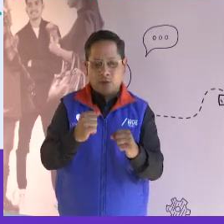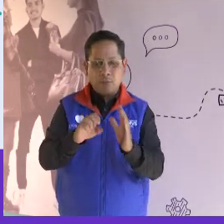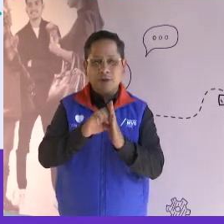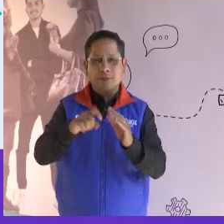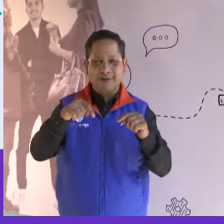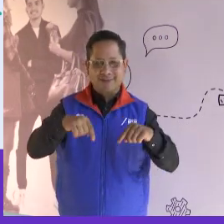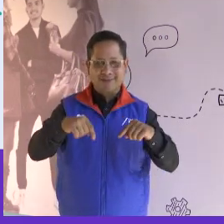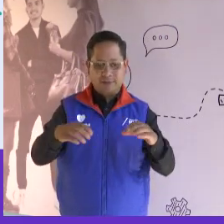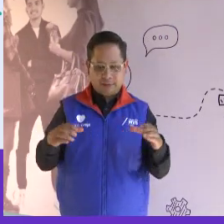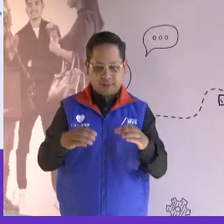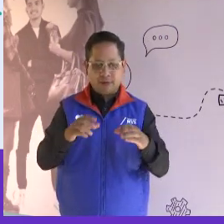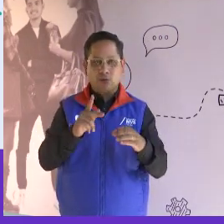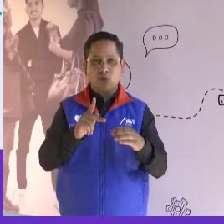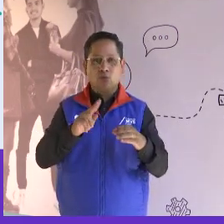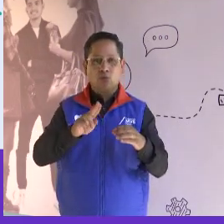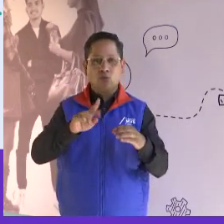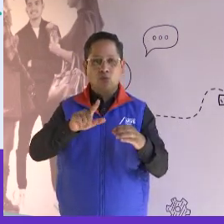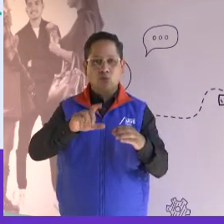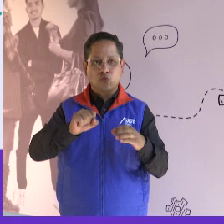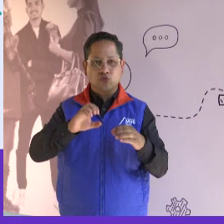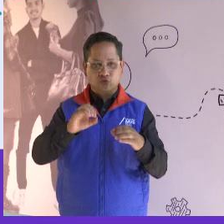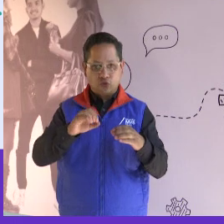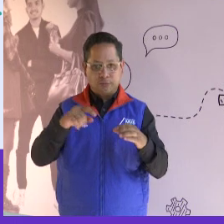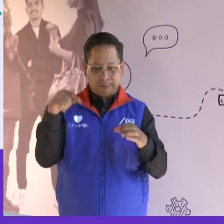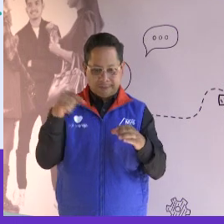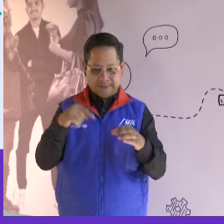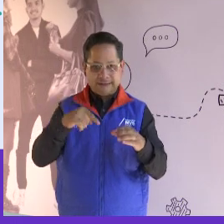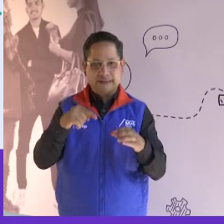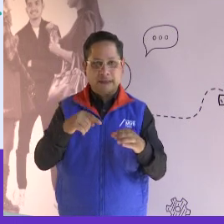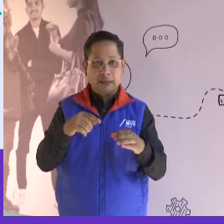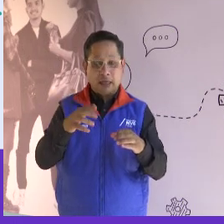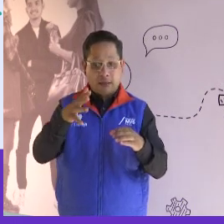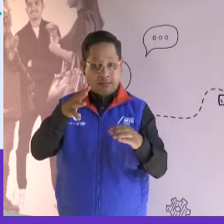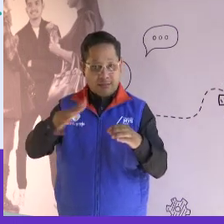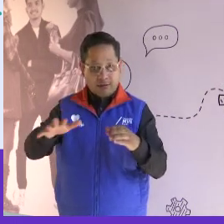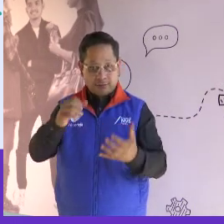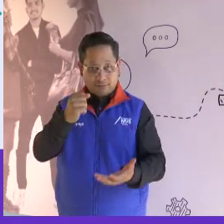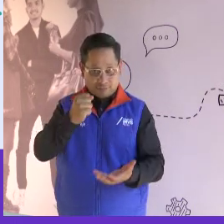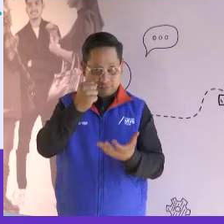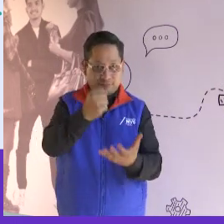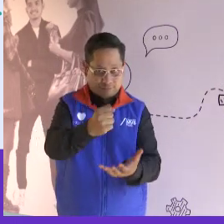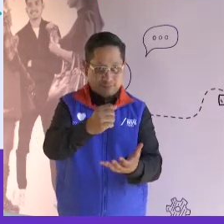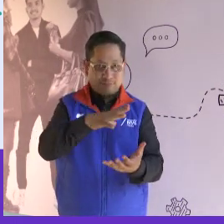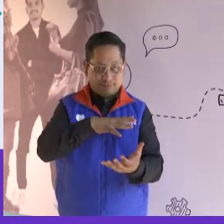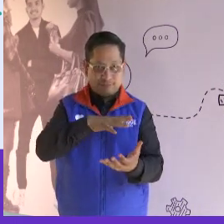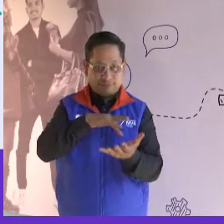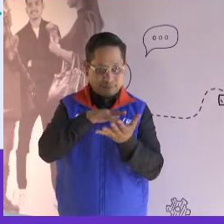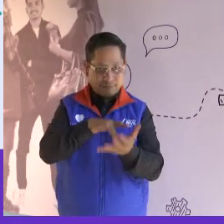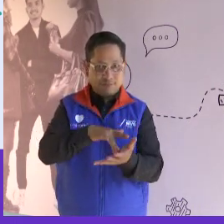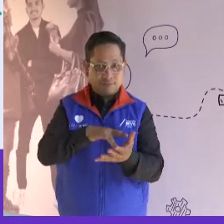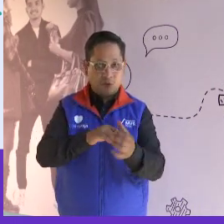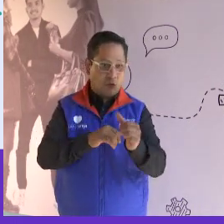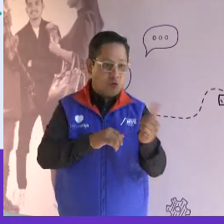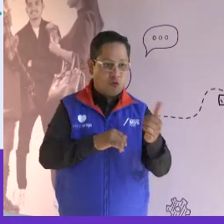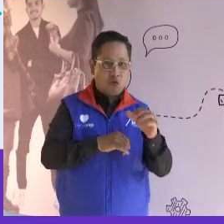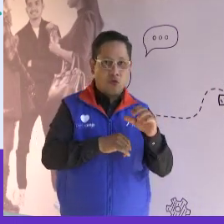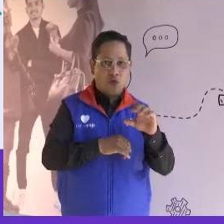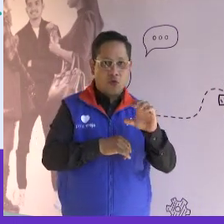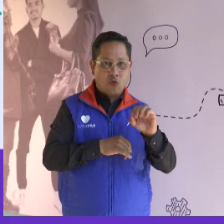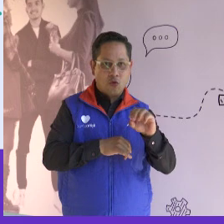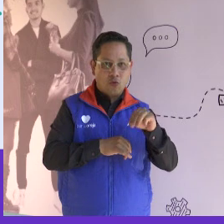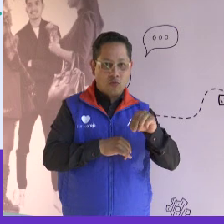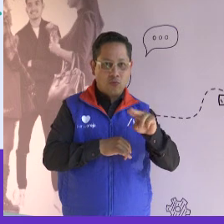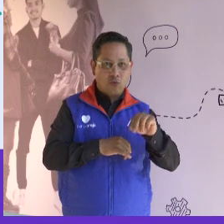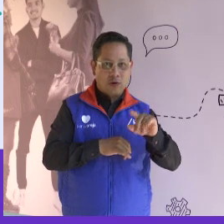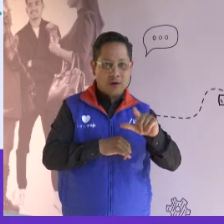Pulso OSC somos 12 entidades fortalecedoras y donantes. Son 10 donantes y Comunalia y el Centro de